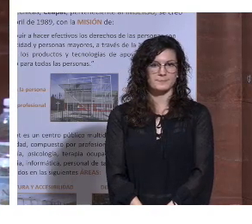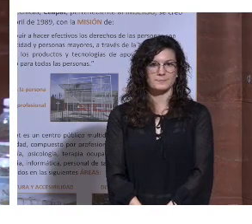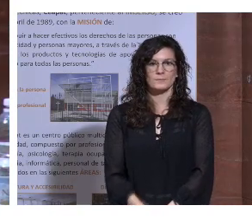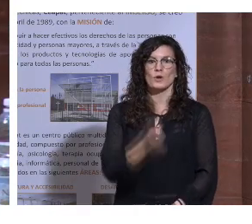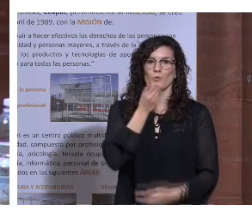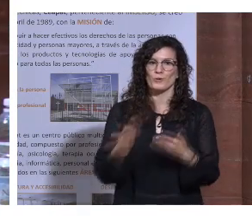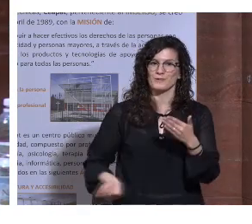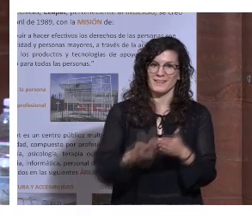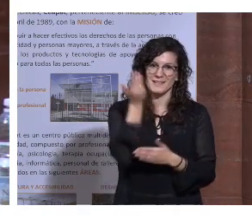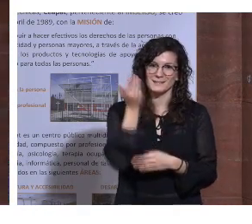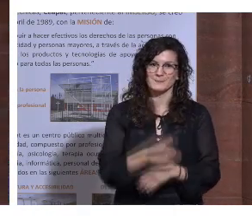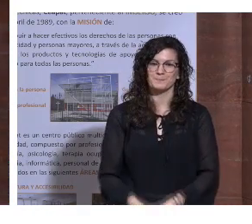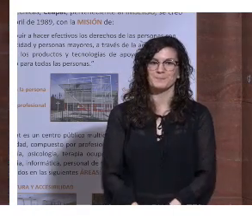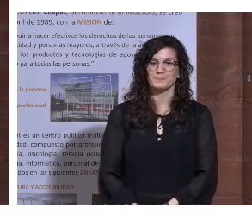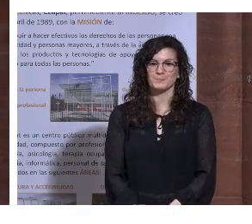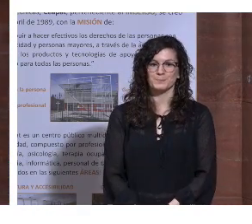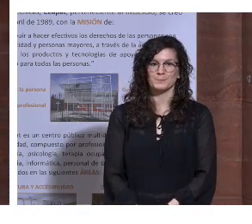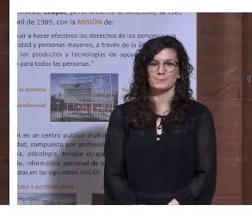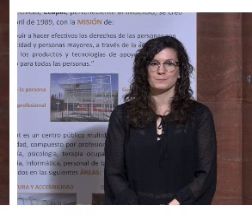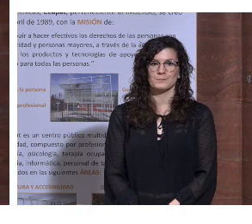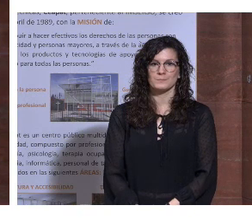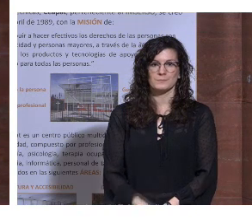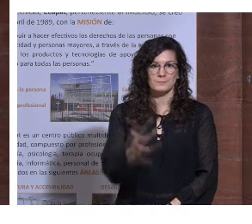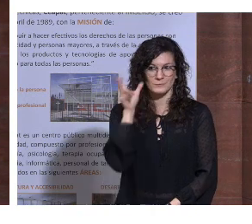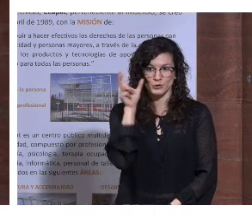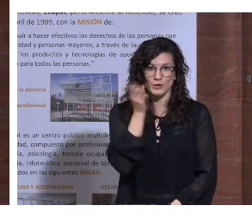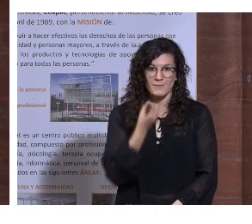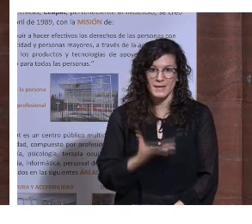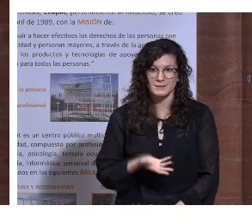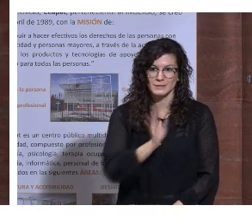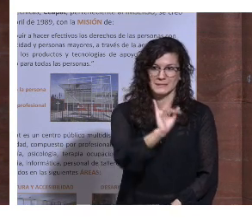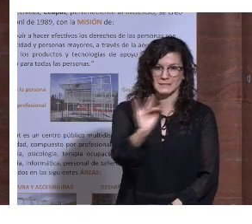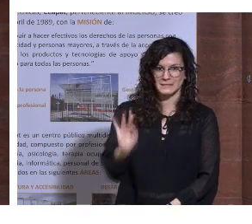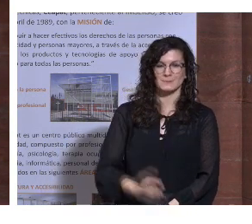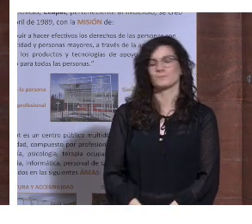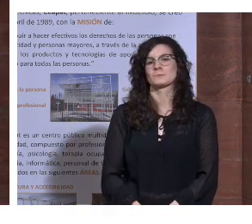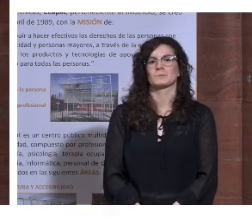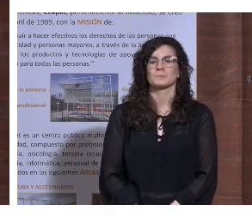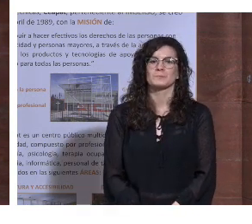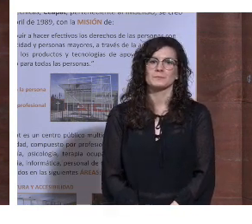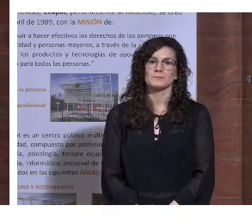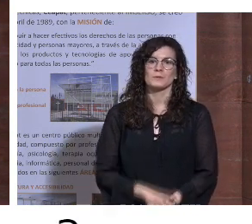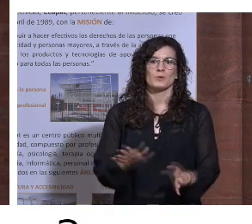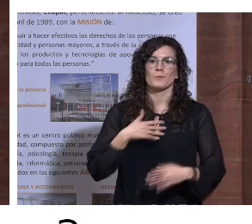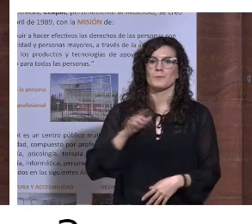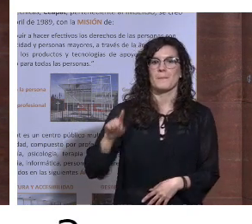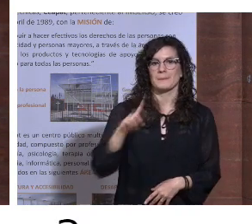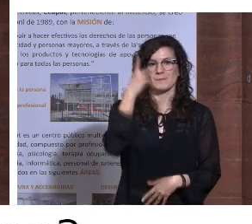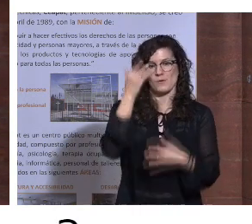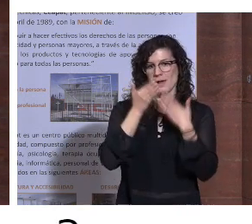Buenos días. ¿Se escucha bien? Pues lo primero, un